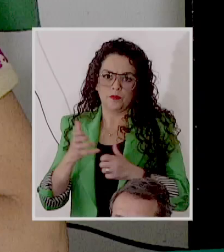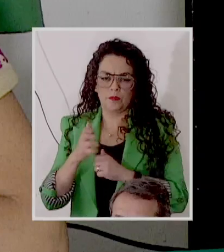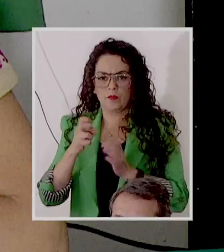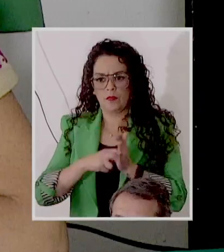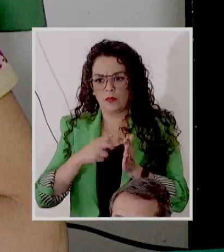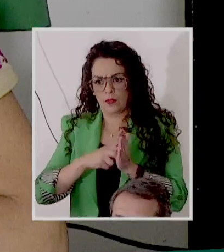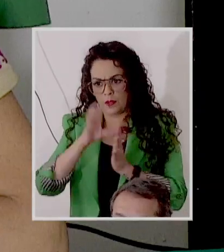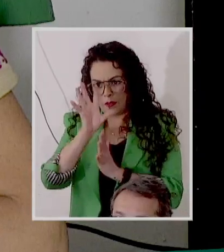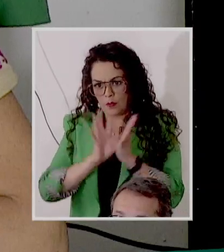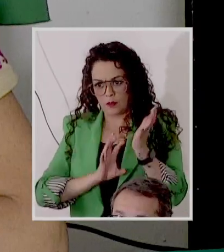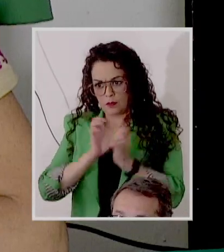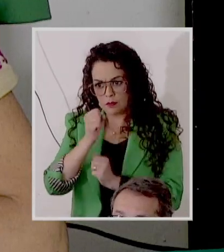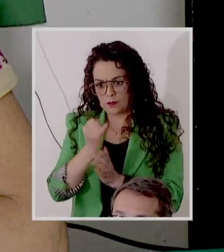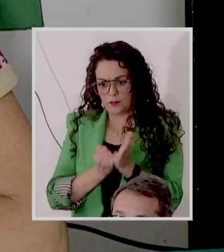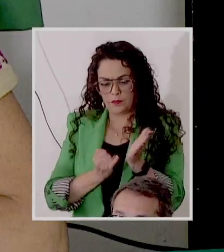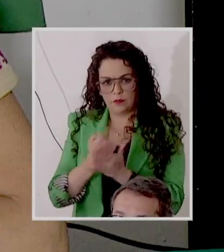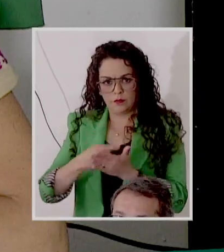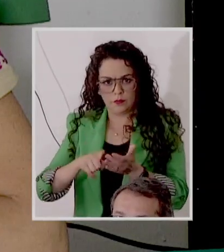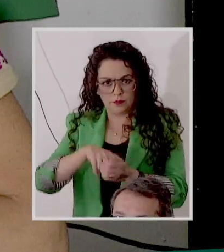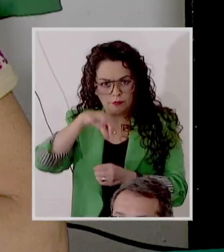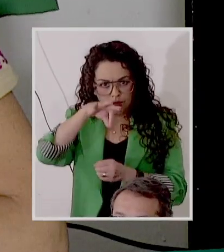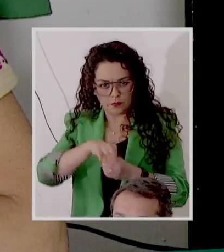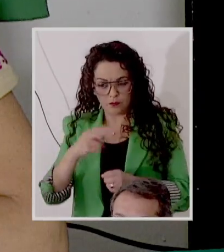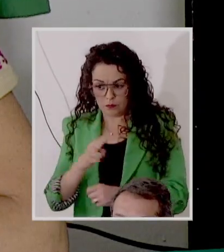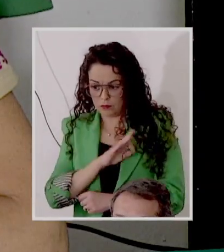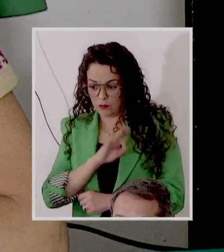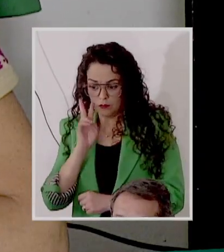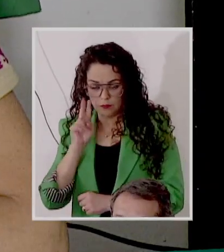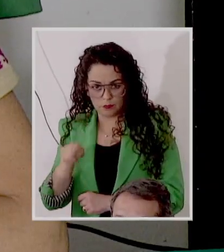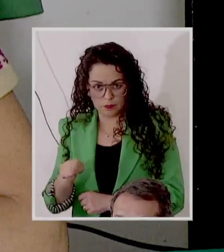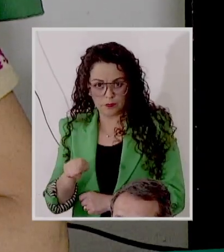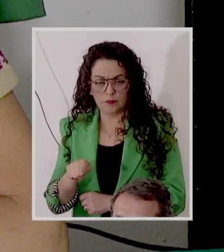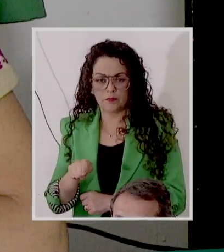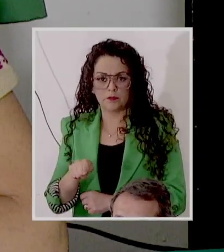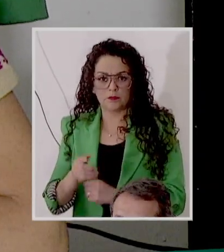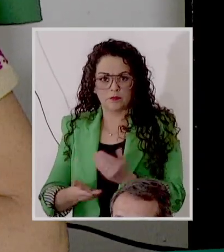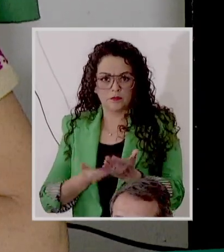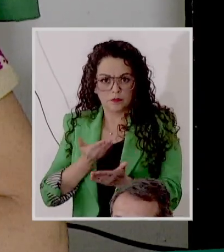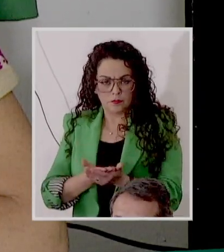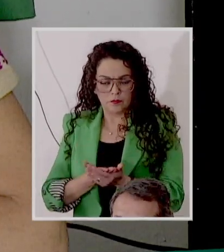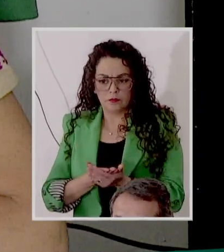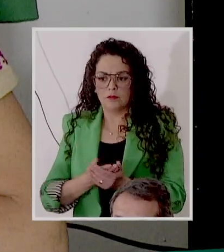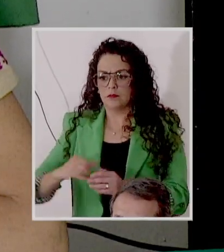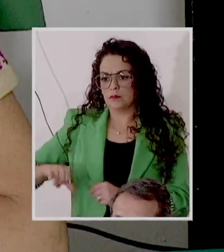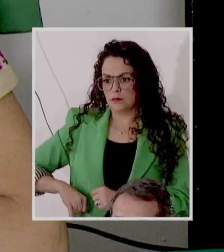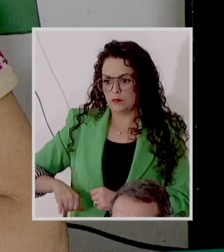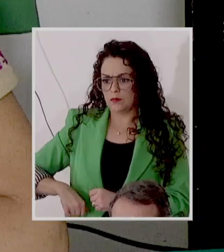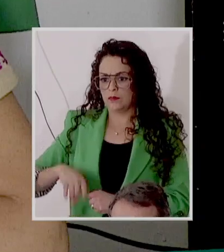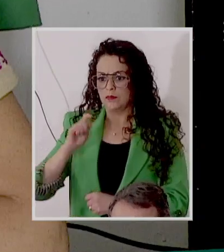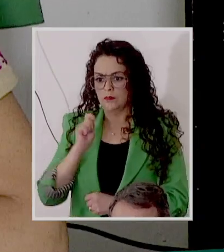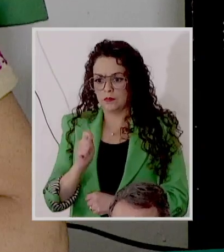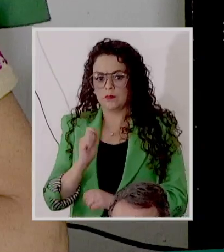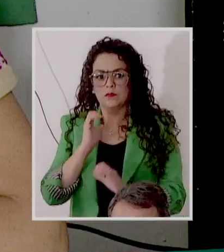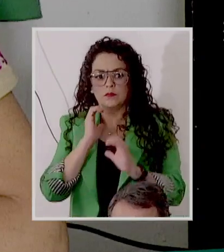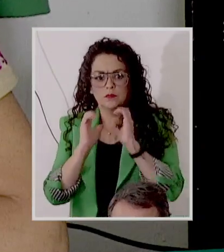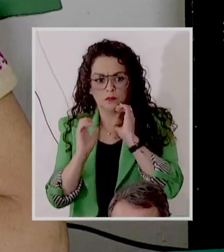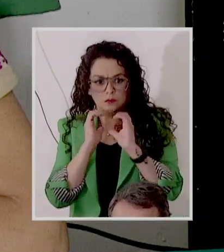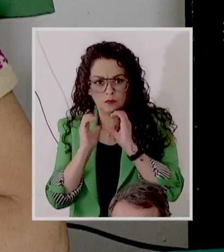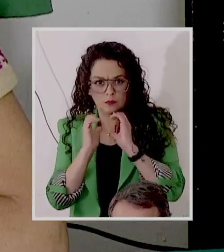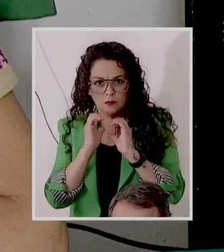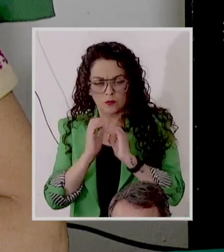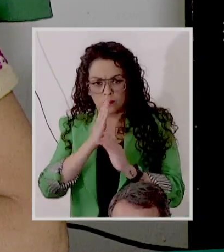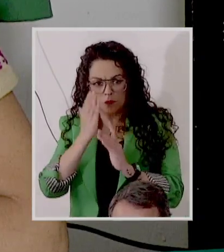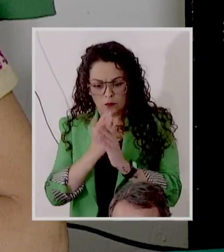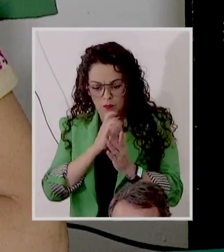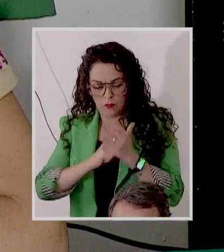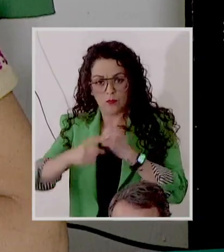Como pueden ver en el proyecto, se trata de precisar que la comunicación a la que se refiere la fracción primera